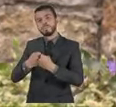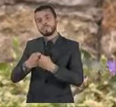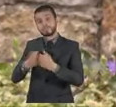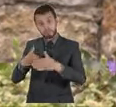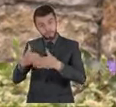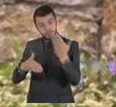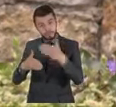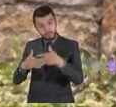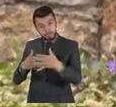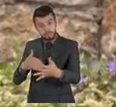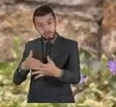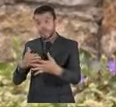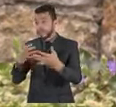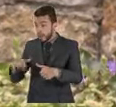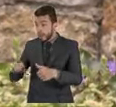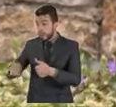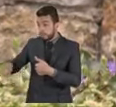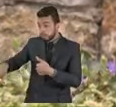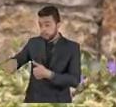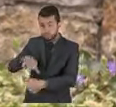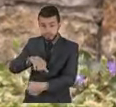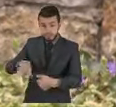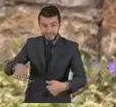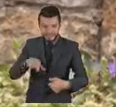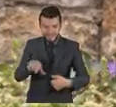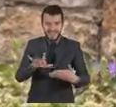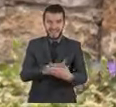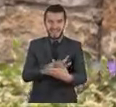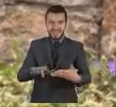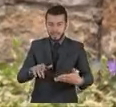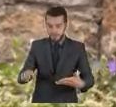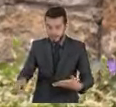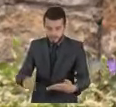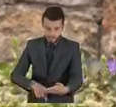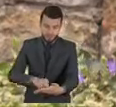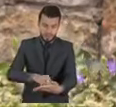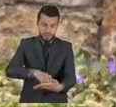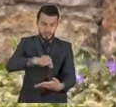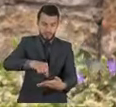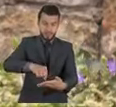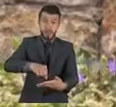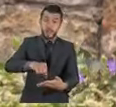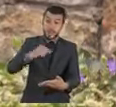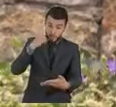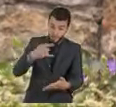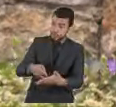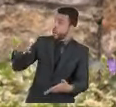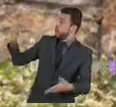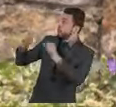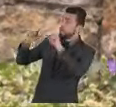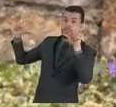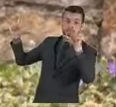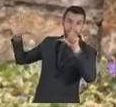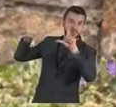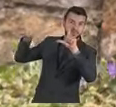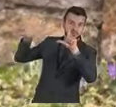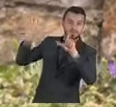esto, podrá realizar su firma en el iPad, la cual se verá reflejada en la pantalla.